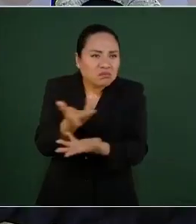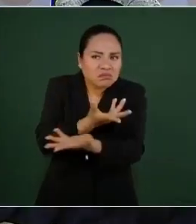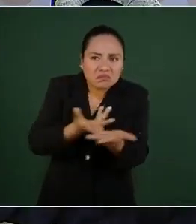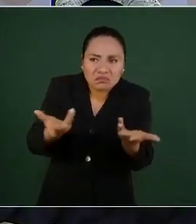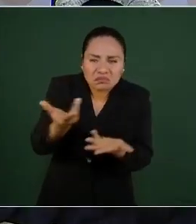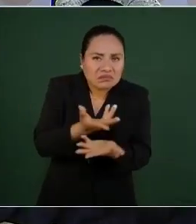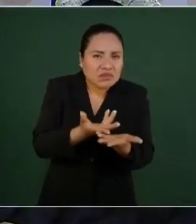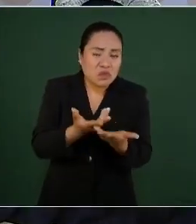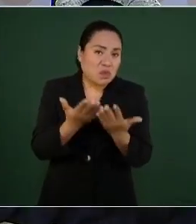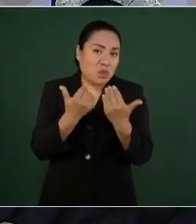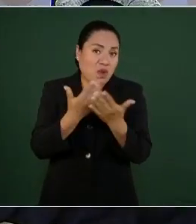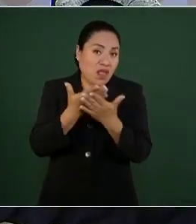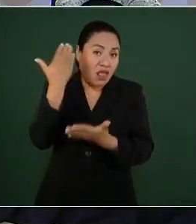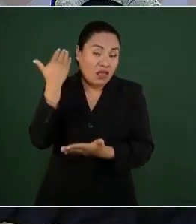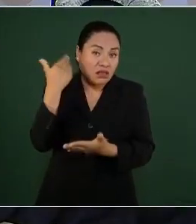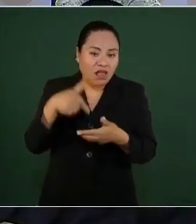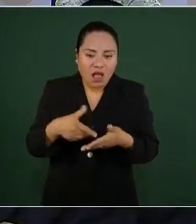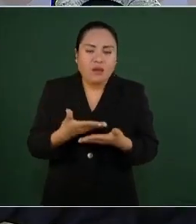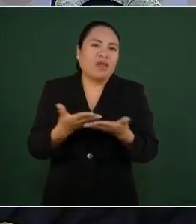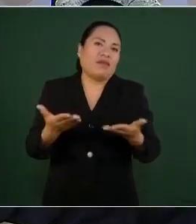Ahora no.